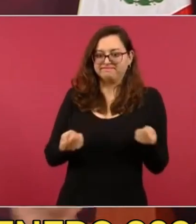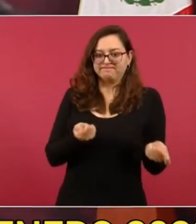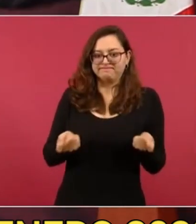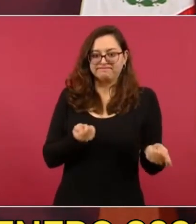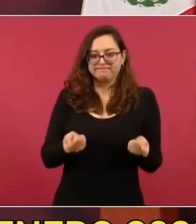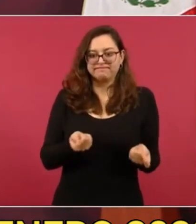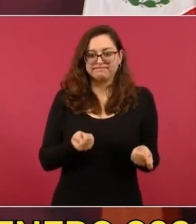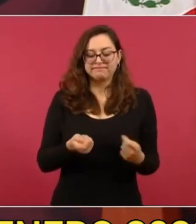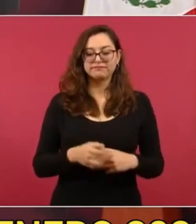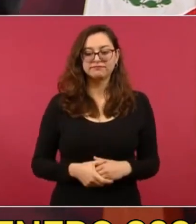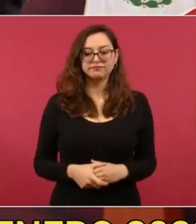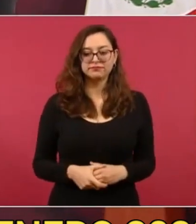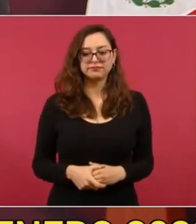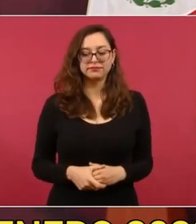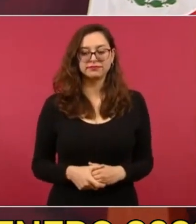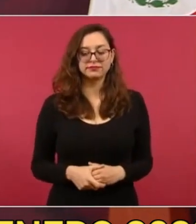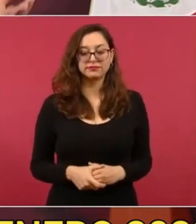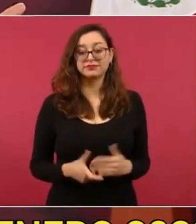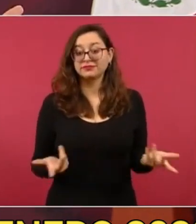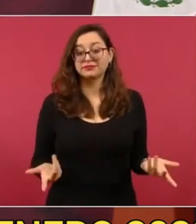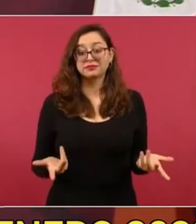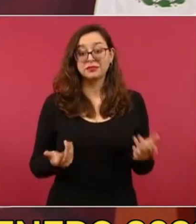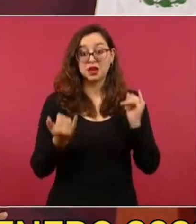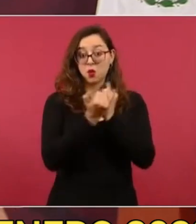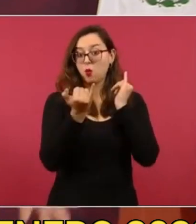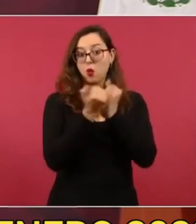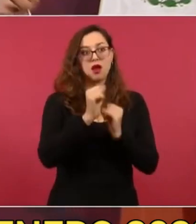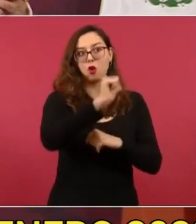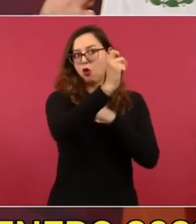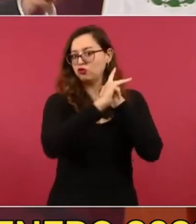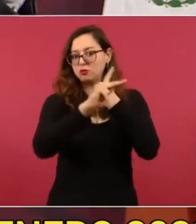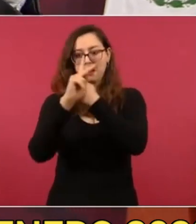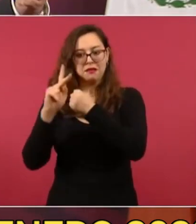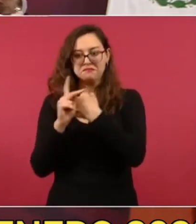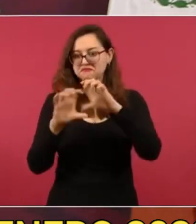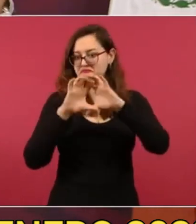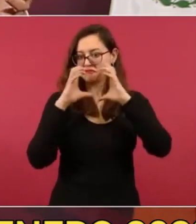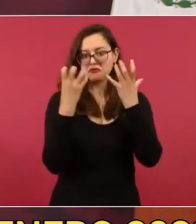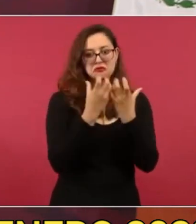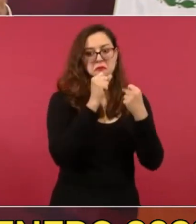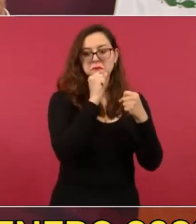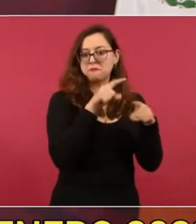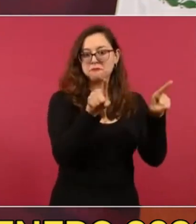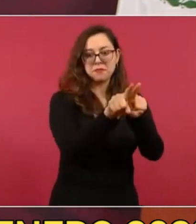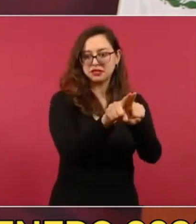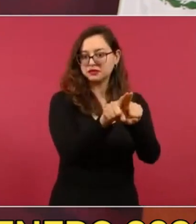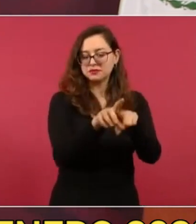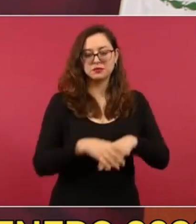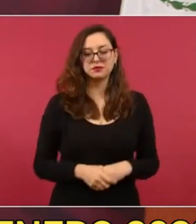Y esto pasó a nivel mundial y surgieron las